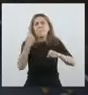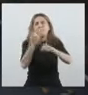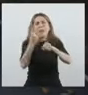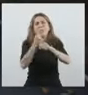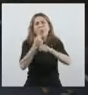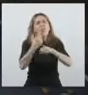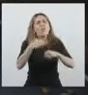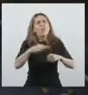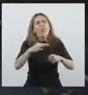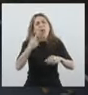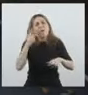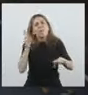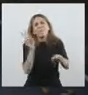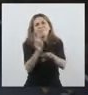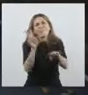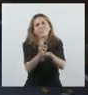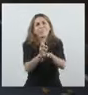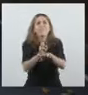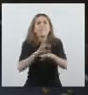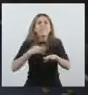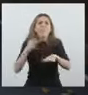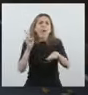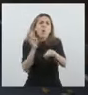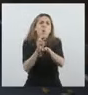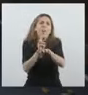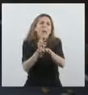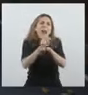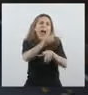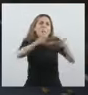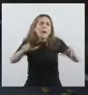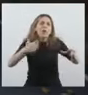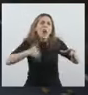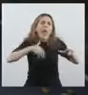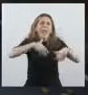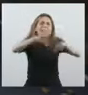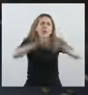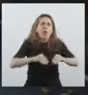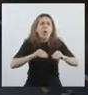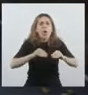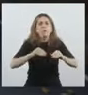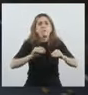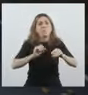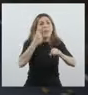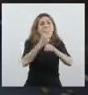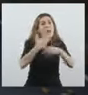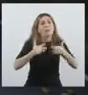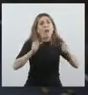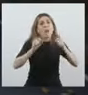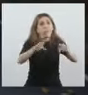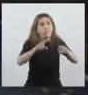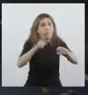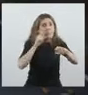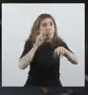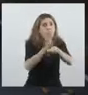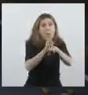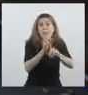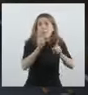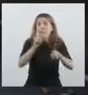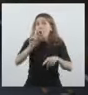cuidar la vida y la salud de los argentinos y argentinas antes que nada. Así como hace un